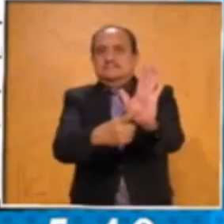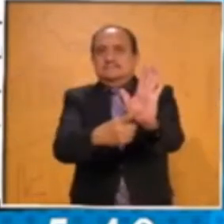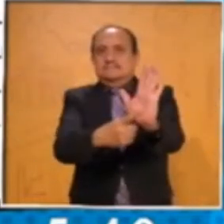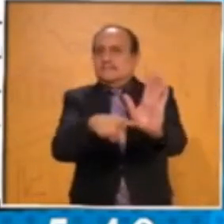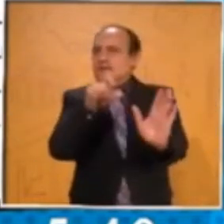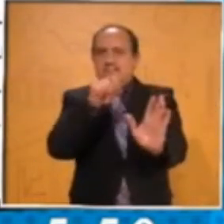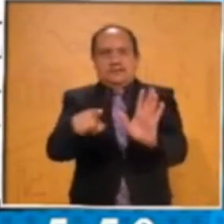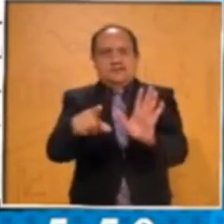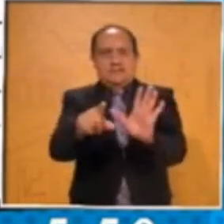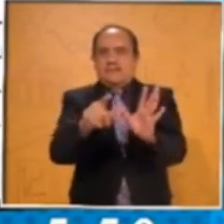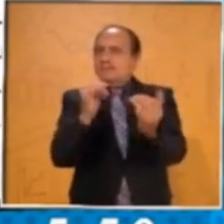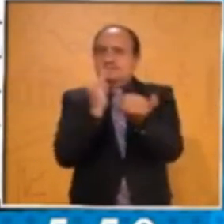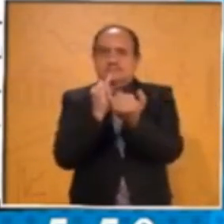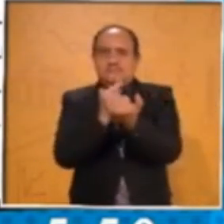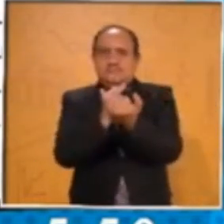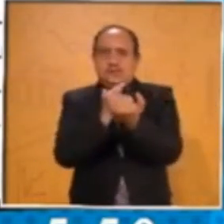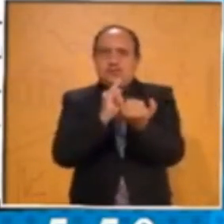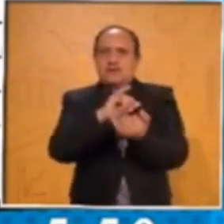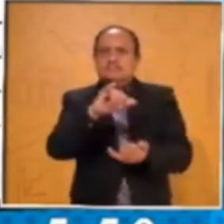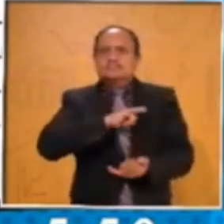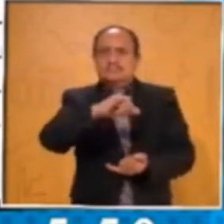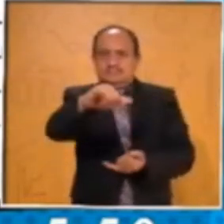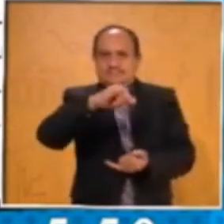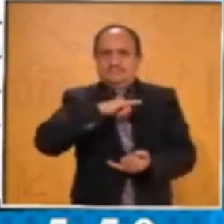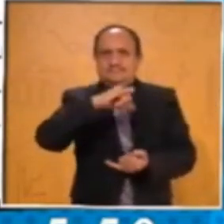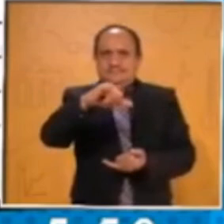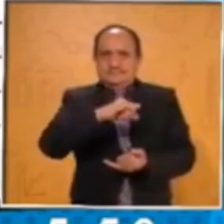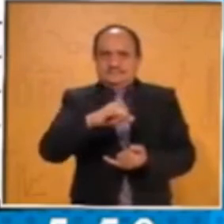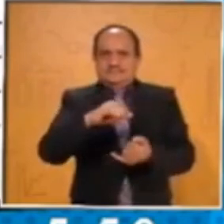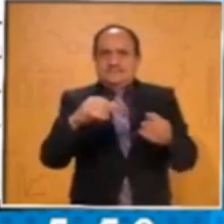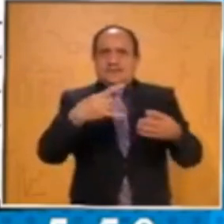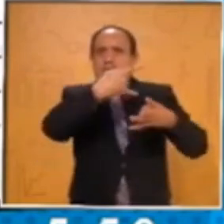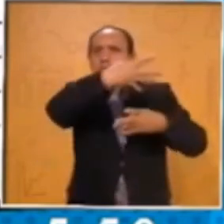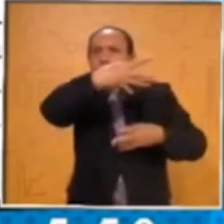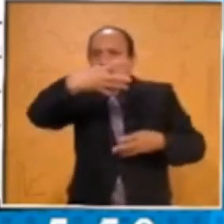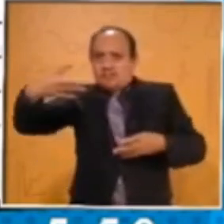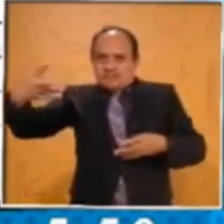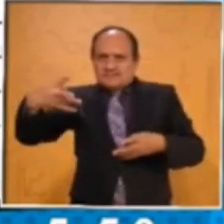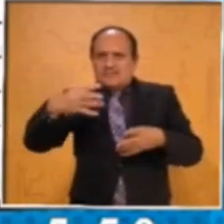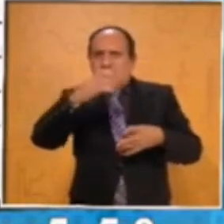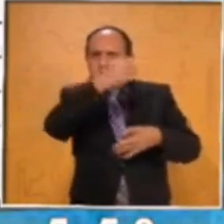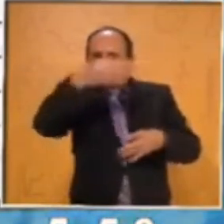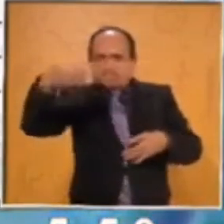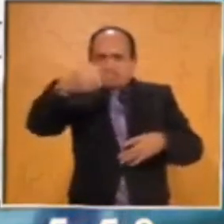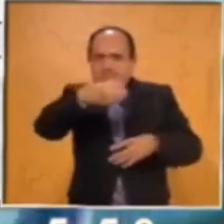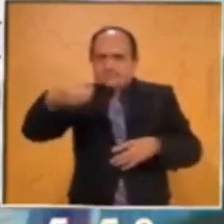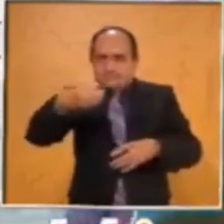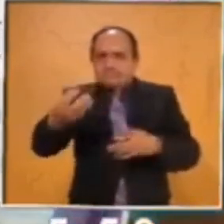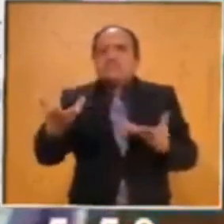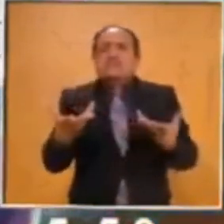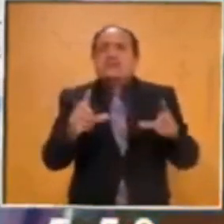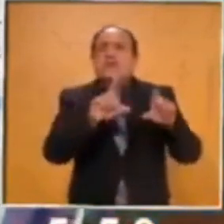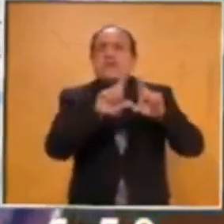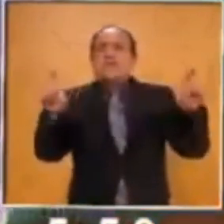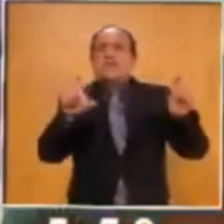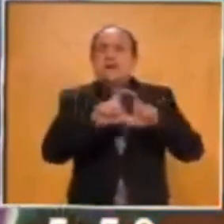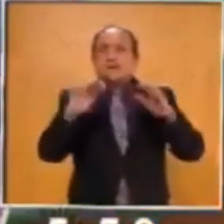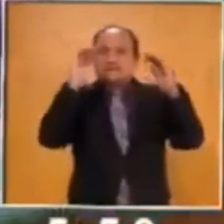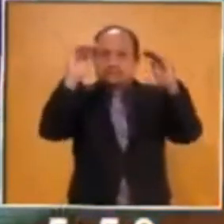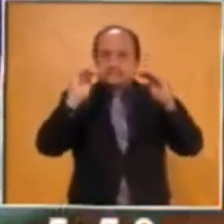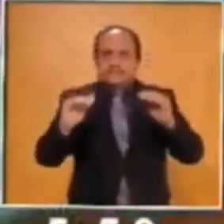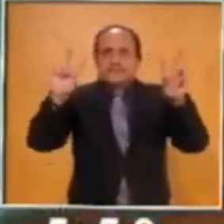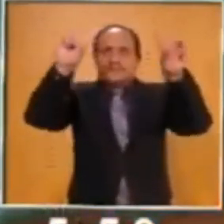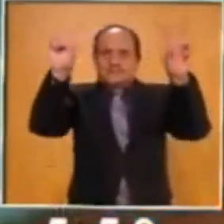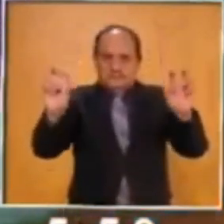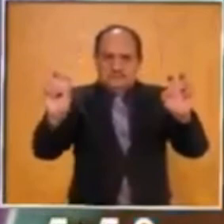mismo, exactamente el mismo cuadro. ¿Qué elementos vienen en este cuadro? El título de la